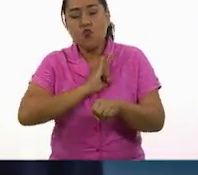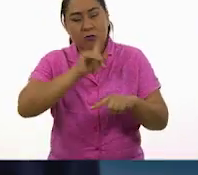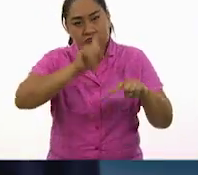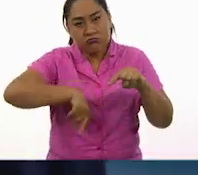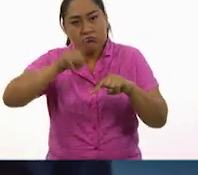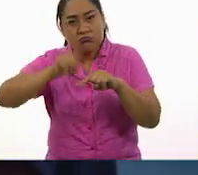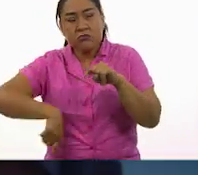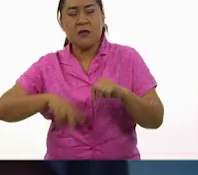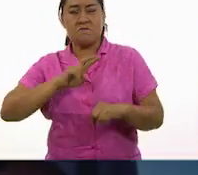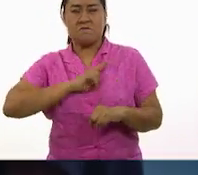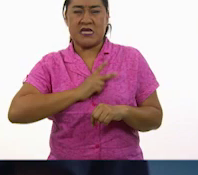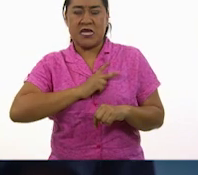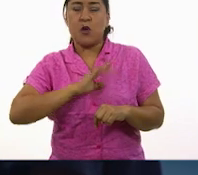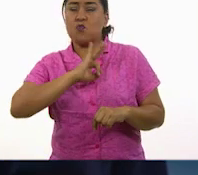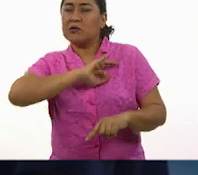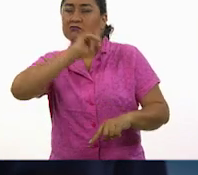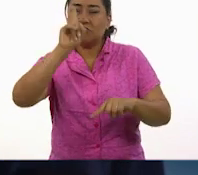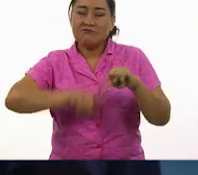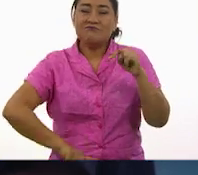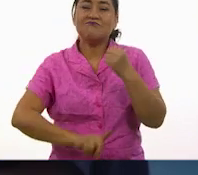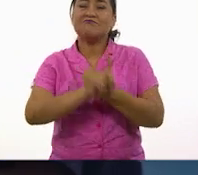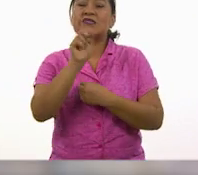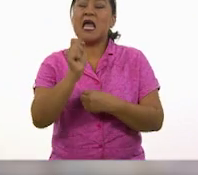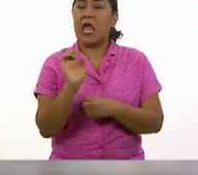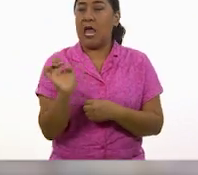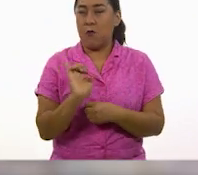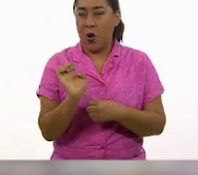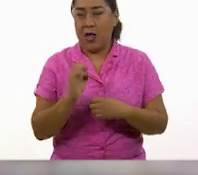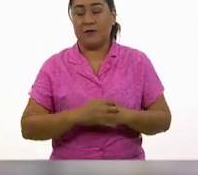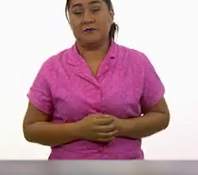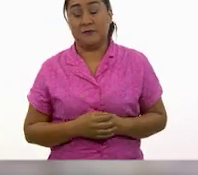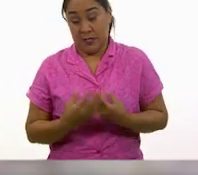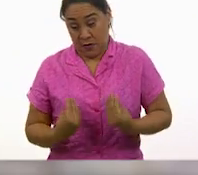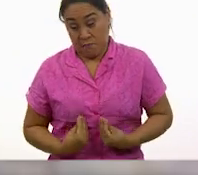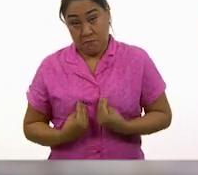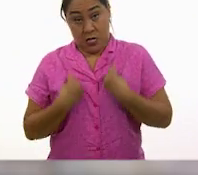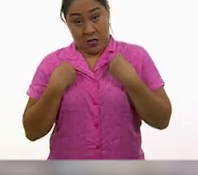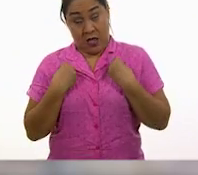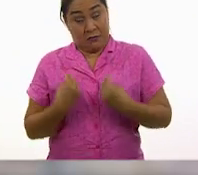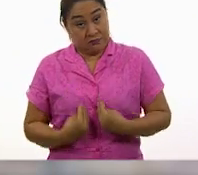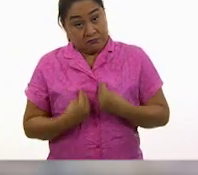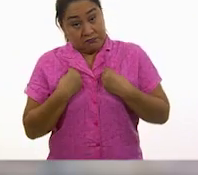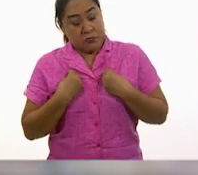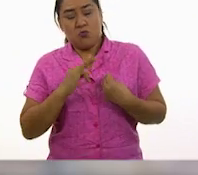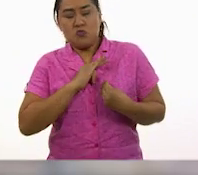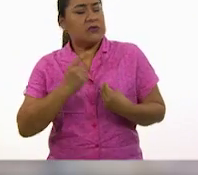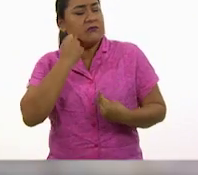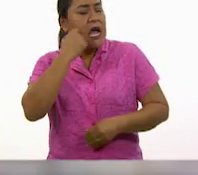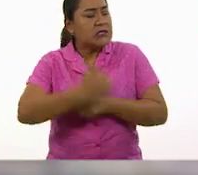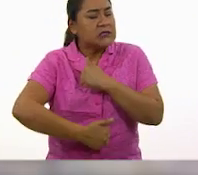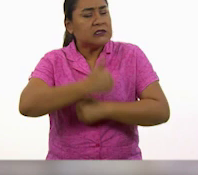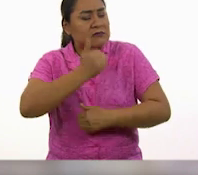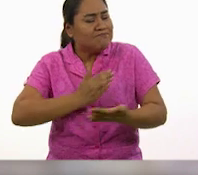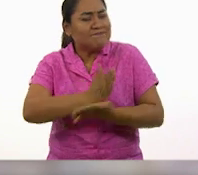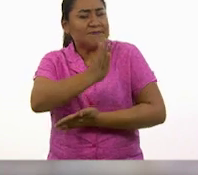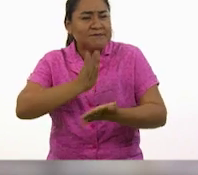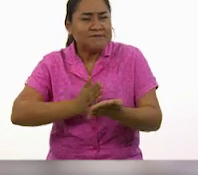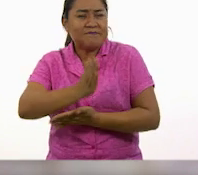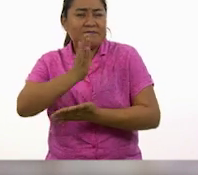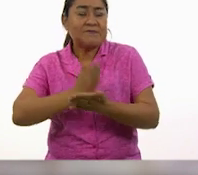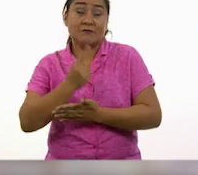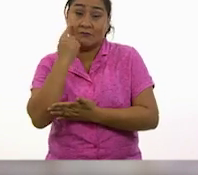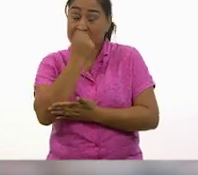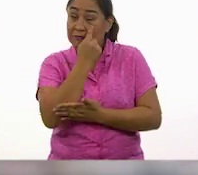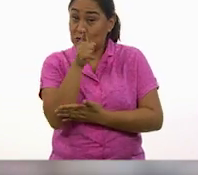virus, ayudando a acabar con una crisis de ébola. La vida te va a poner miles de retos. Está en ti seguir